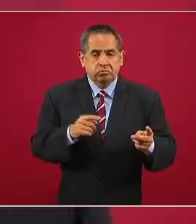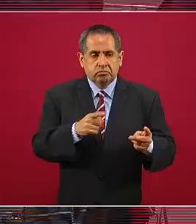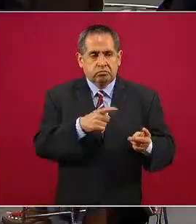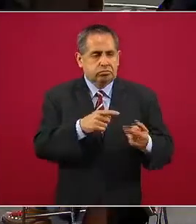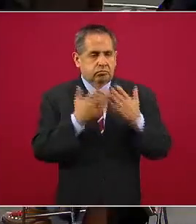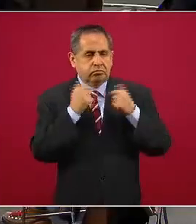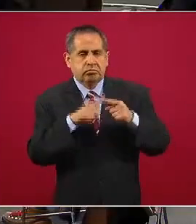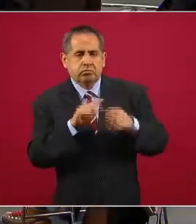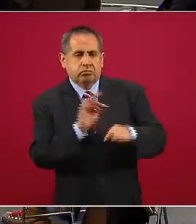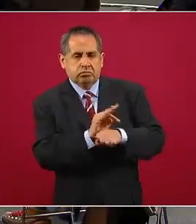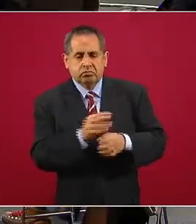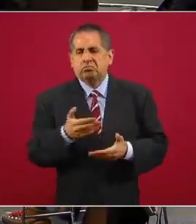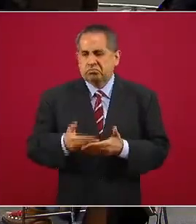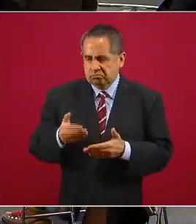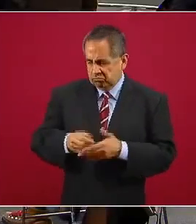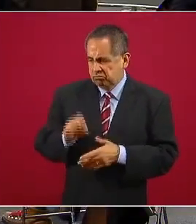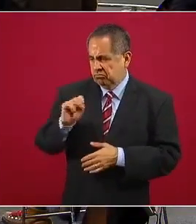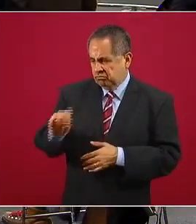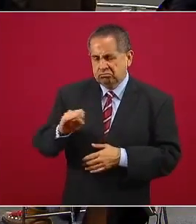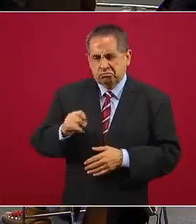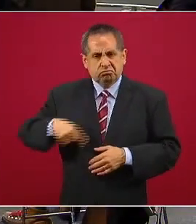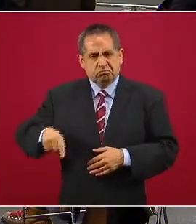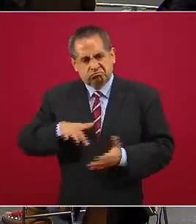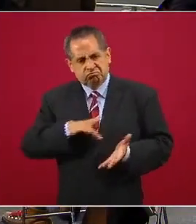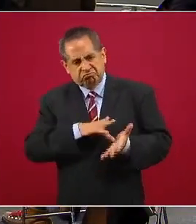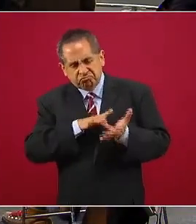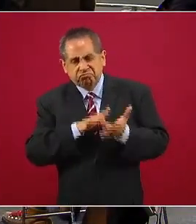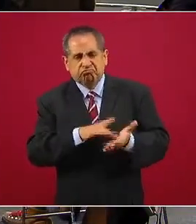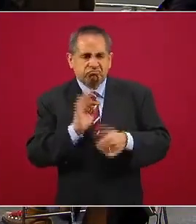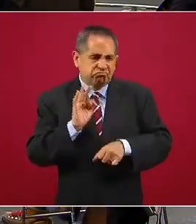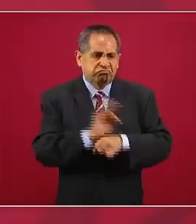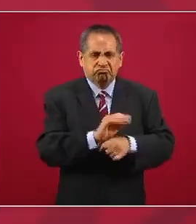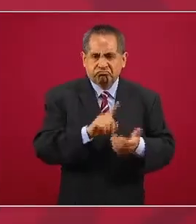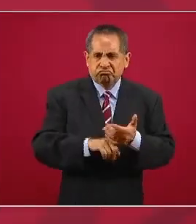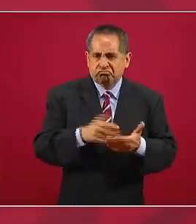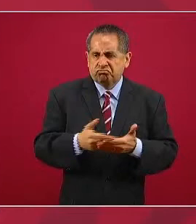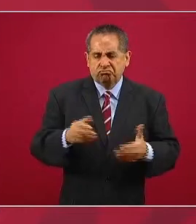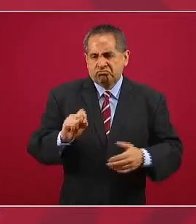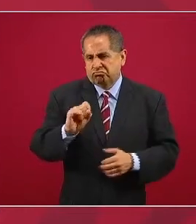vulnerables habían tenido tanto apoyo como ahora.